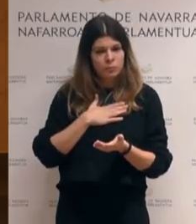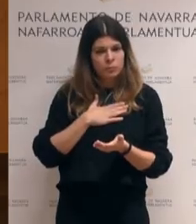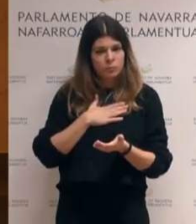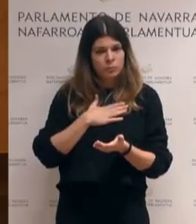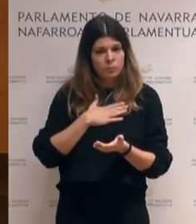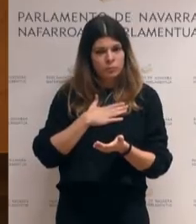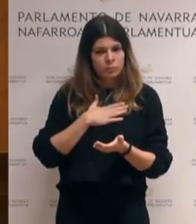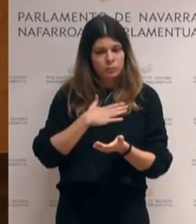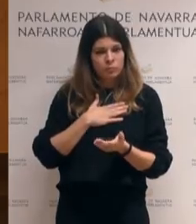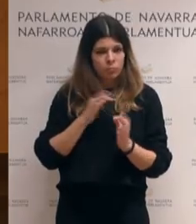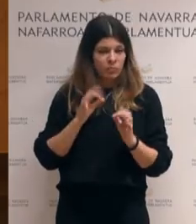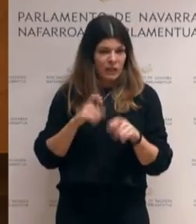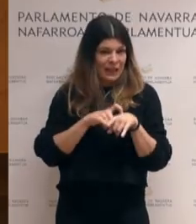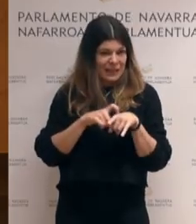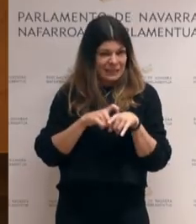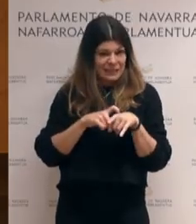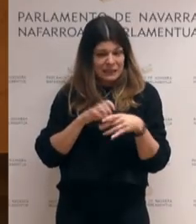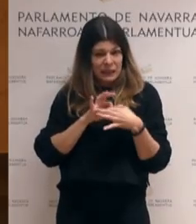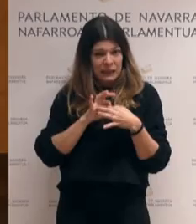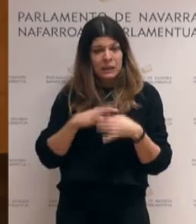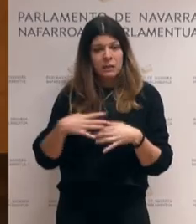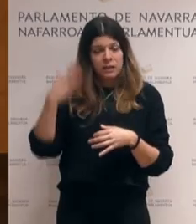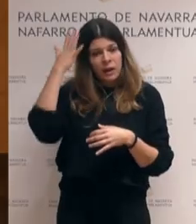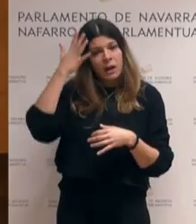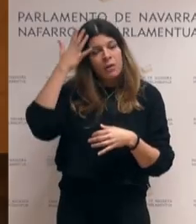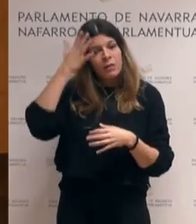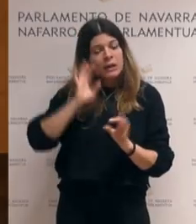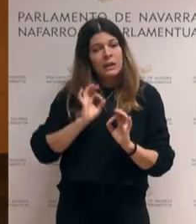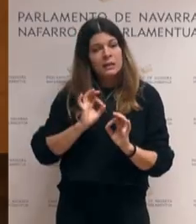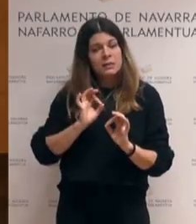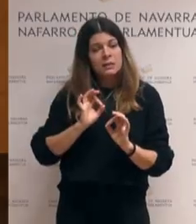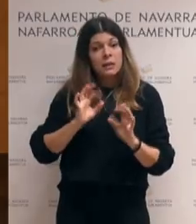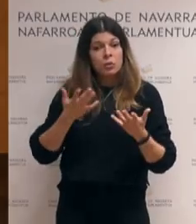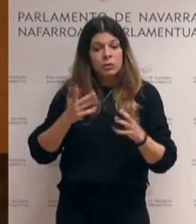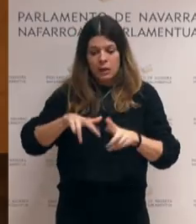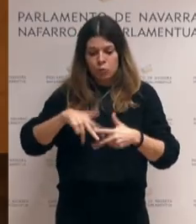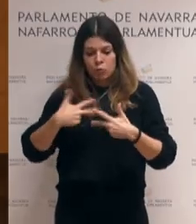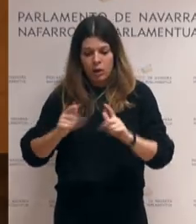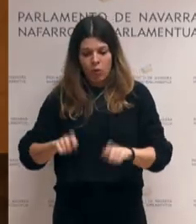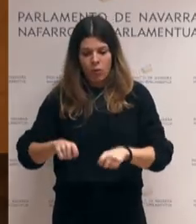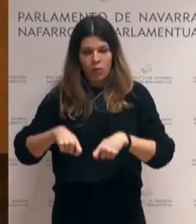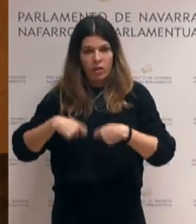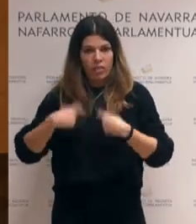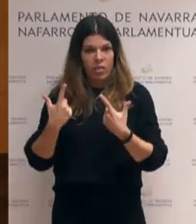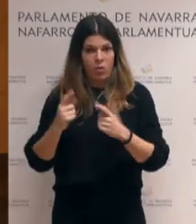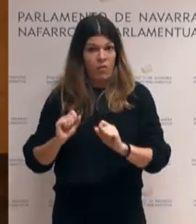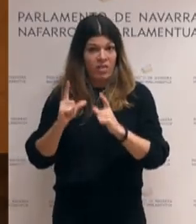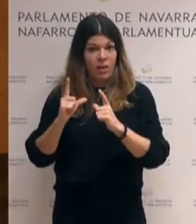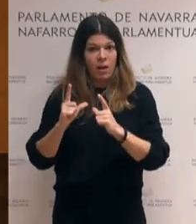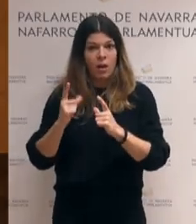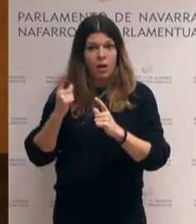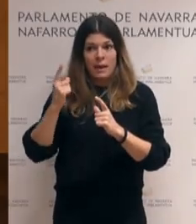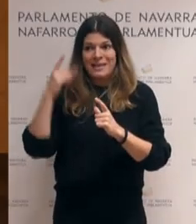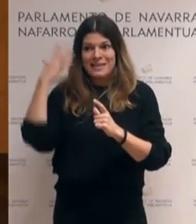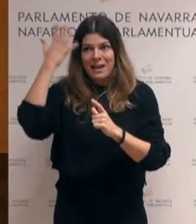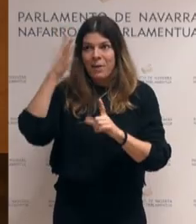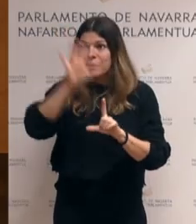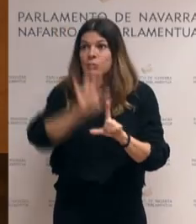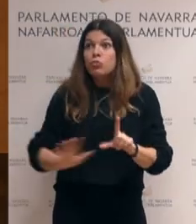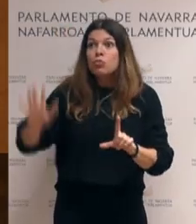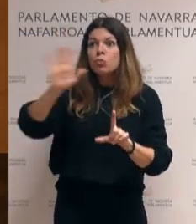nafarroa oso euskararen ofiziala bermat duen lege aldaketa eboa da